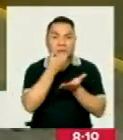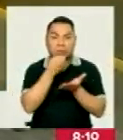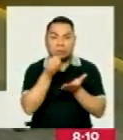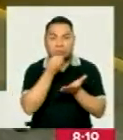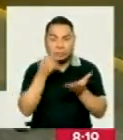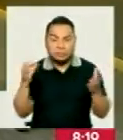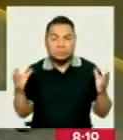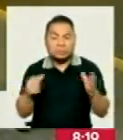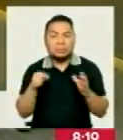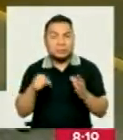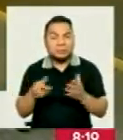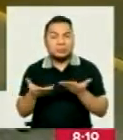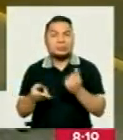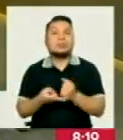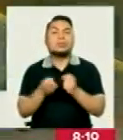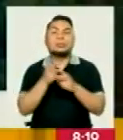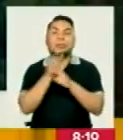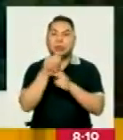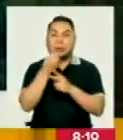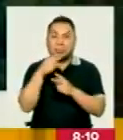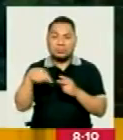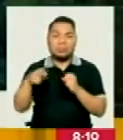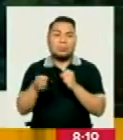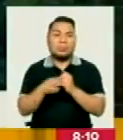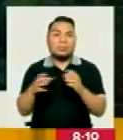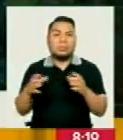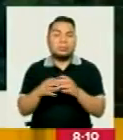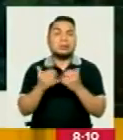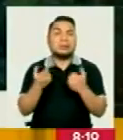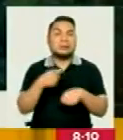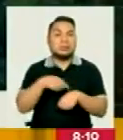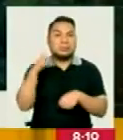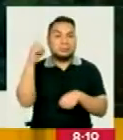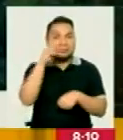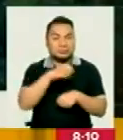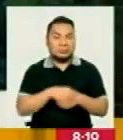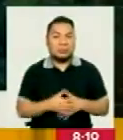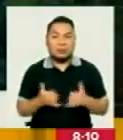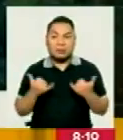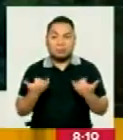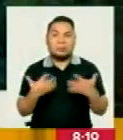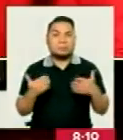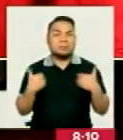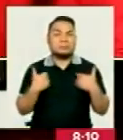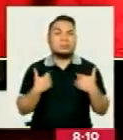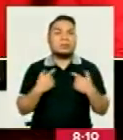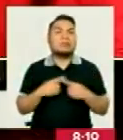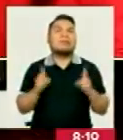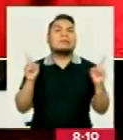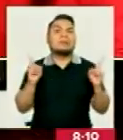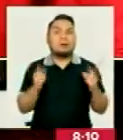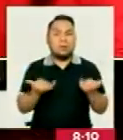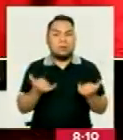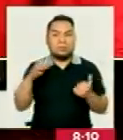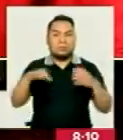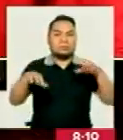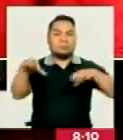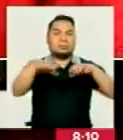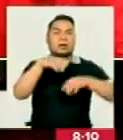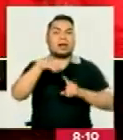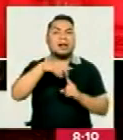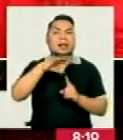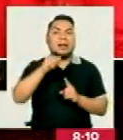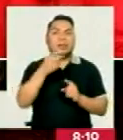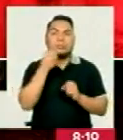la alimentación, la seguridad alimentaria en tiempos difíciles. Sin embargo, ahora tiene una connotación distinta. ¿De qué se ocupan nuestros tambos?